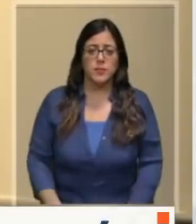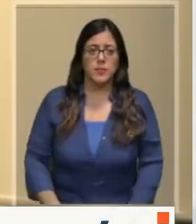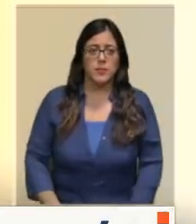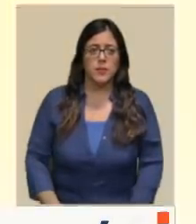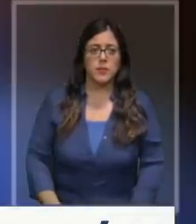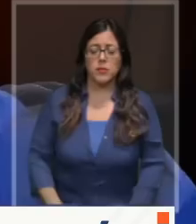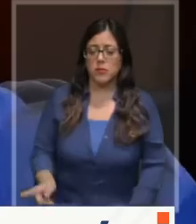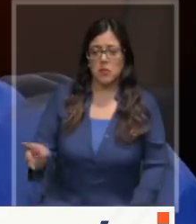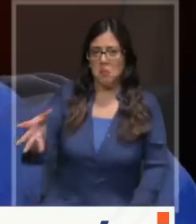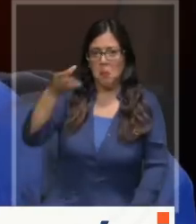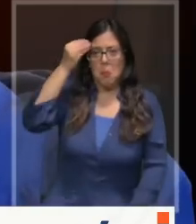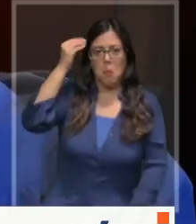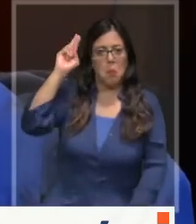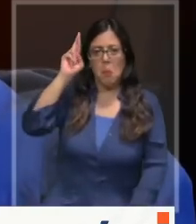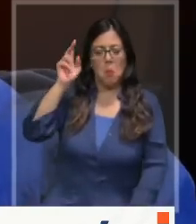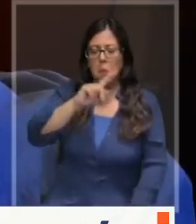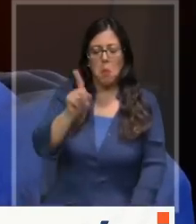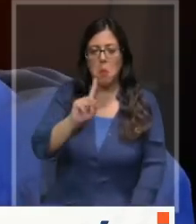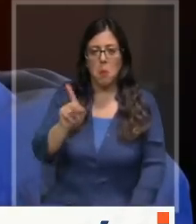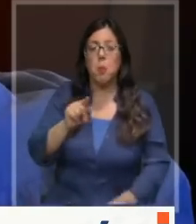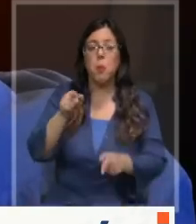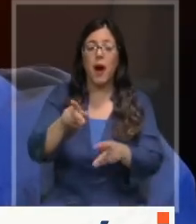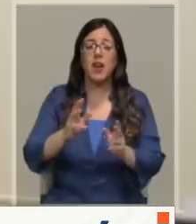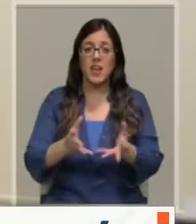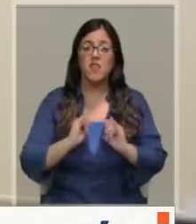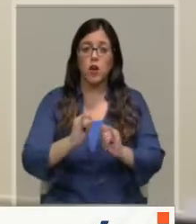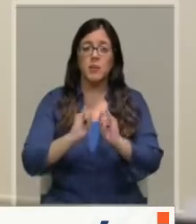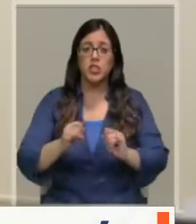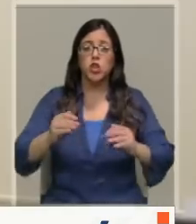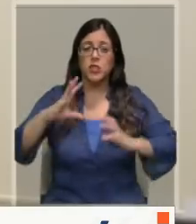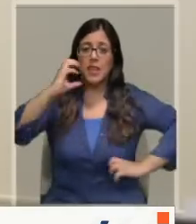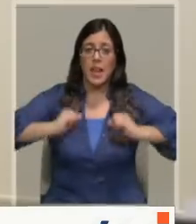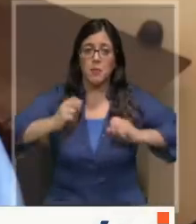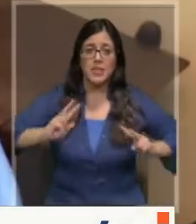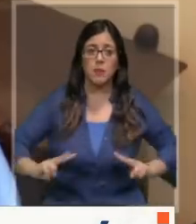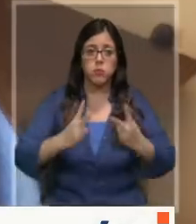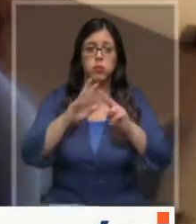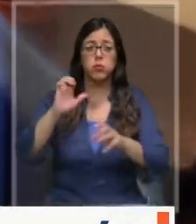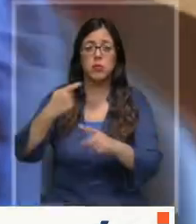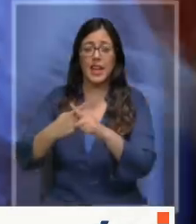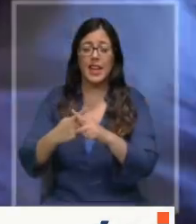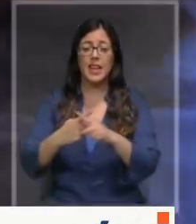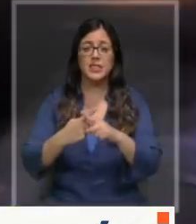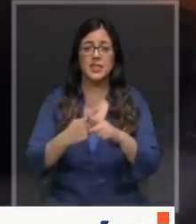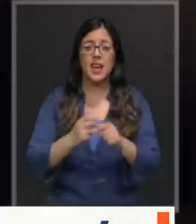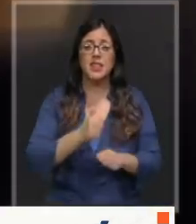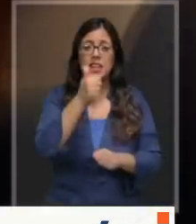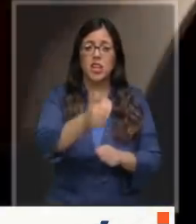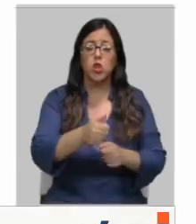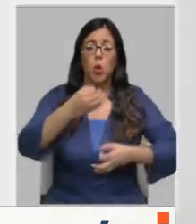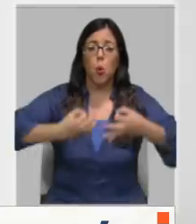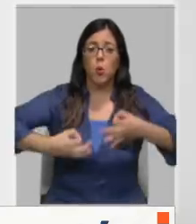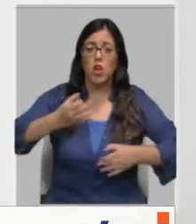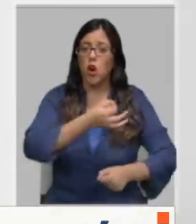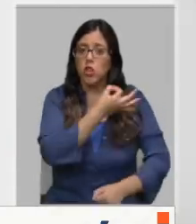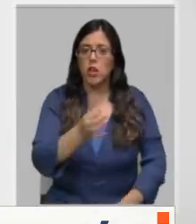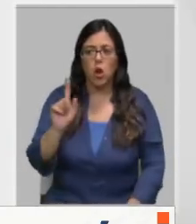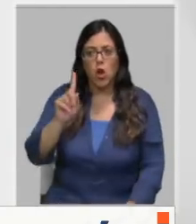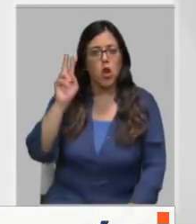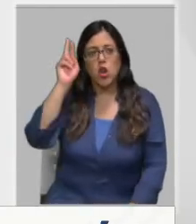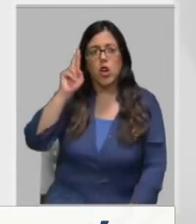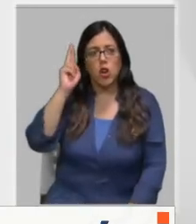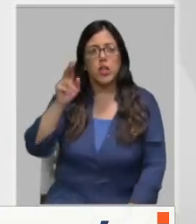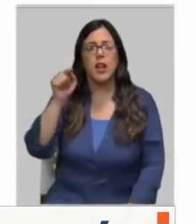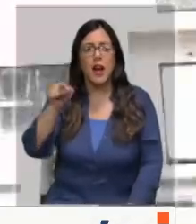No lo recuerdo. Según un comunicado de la inmobiliaria, en la reunión que el exdirector jurídico de la municipalidad dijo no recordar,